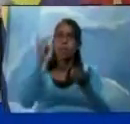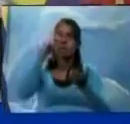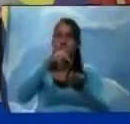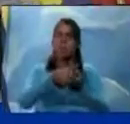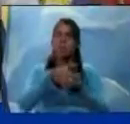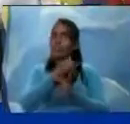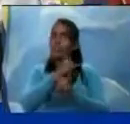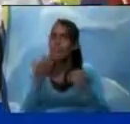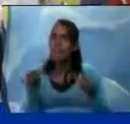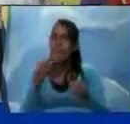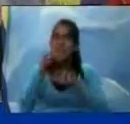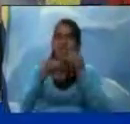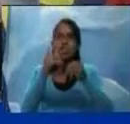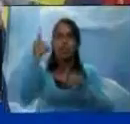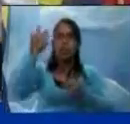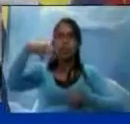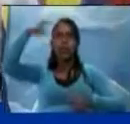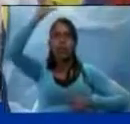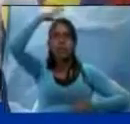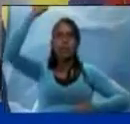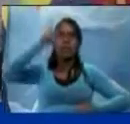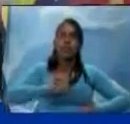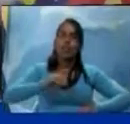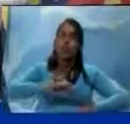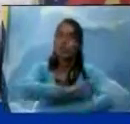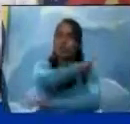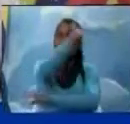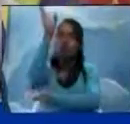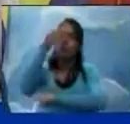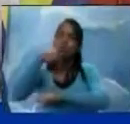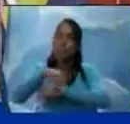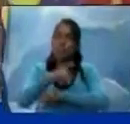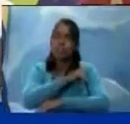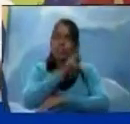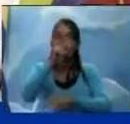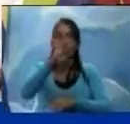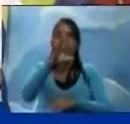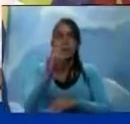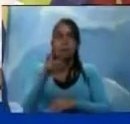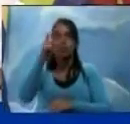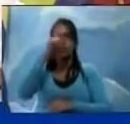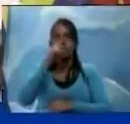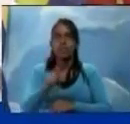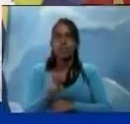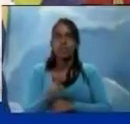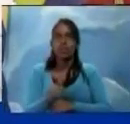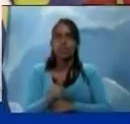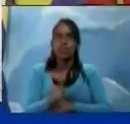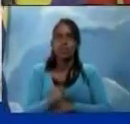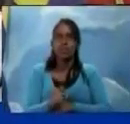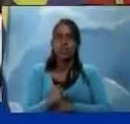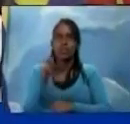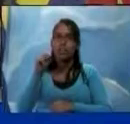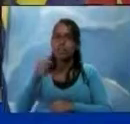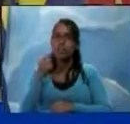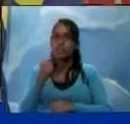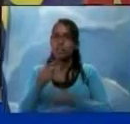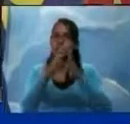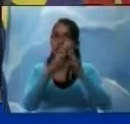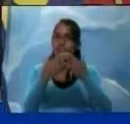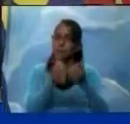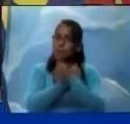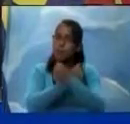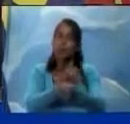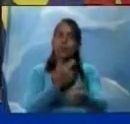¿Qué has hecho por el reino de los cielos durante esos 20 años? Aquí dice, amados